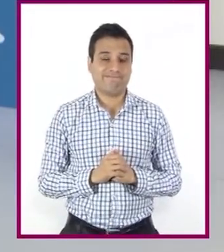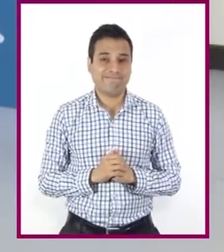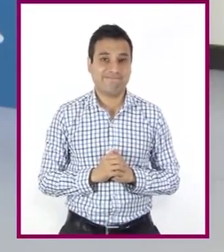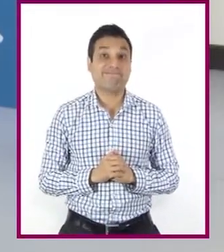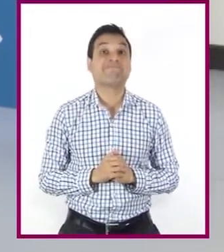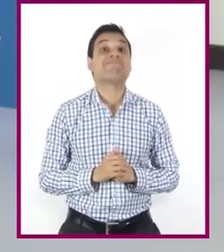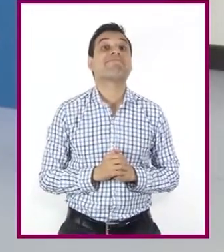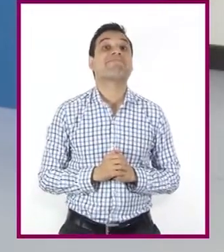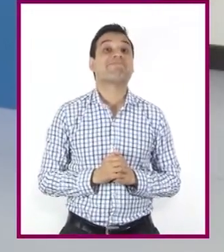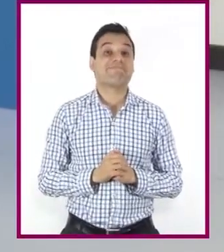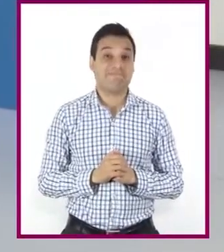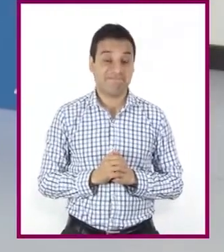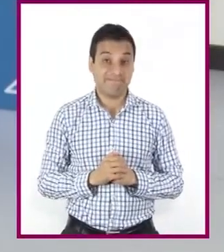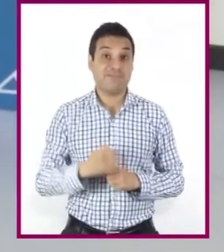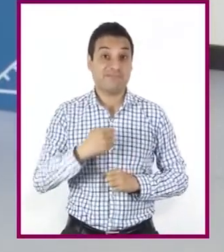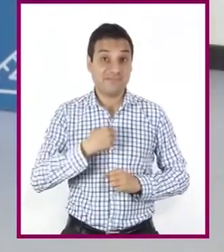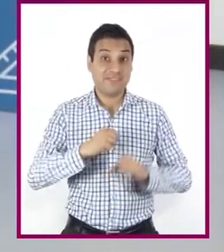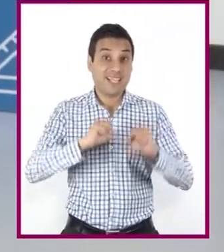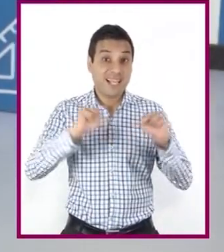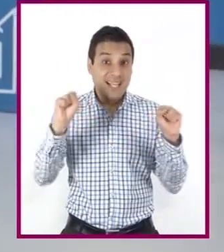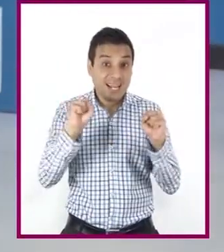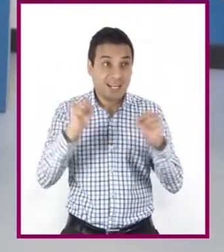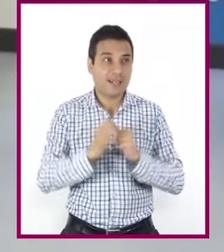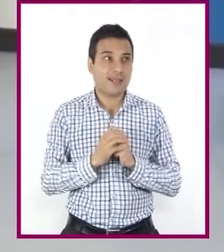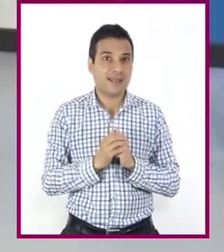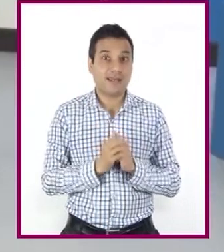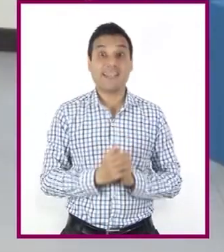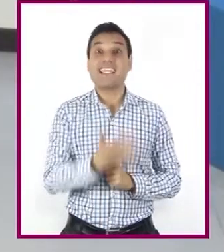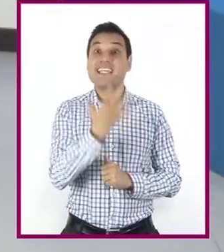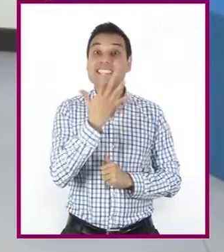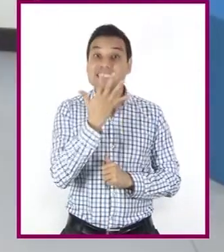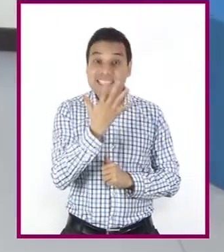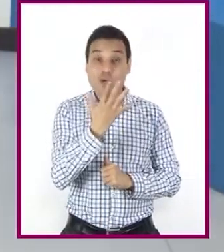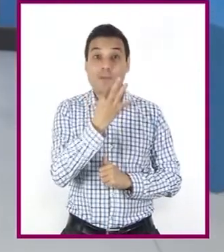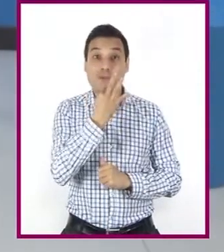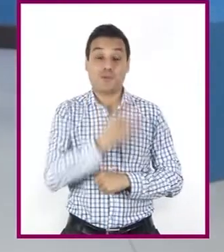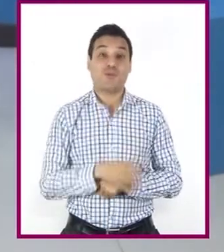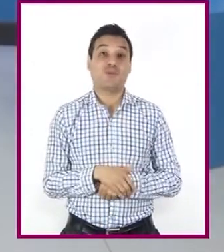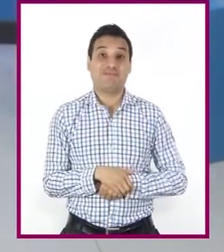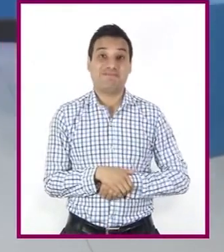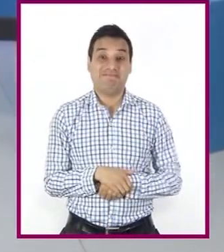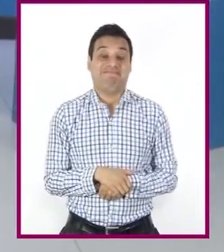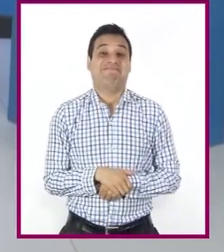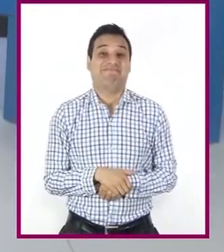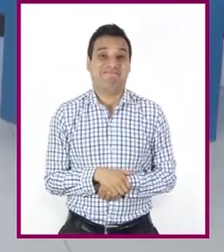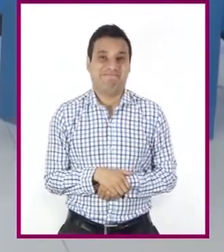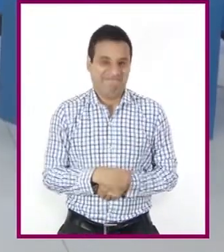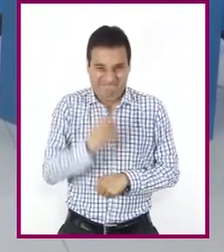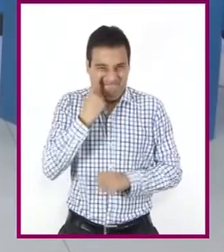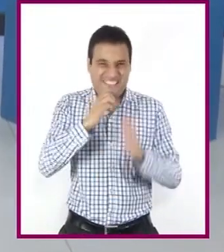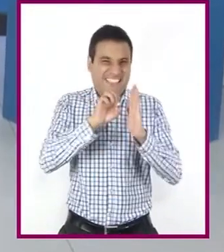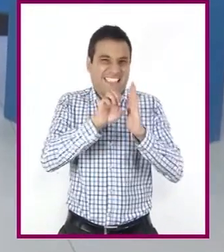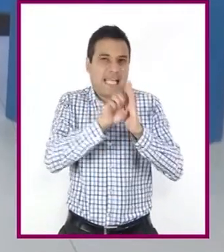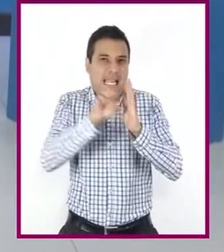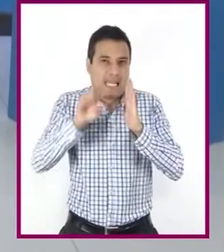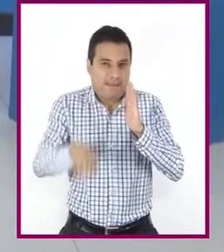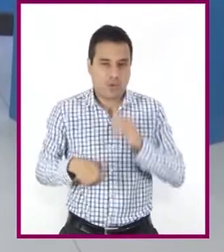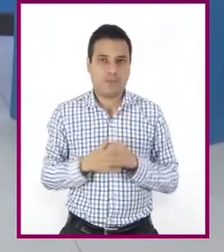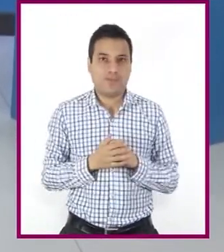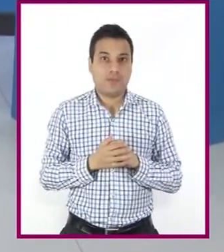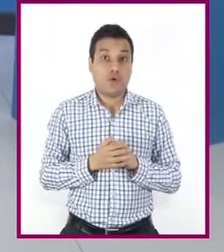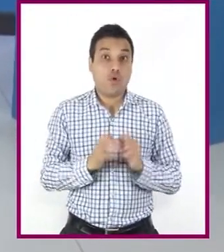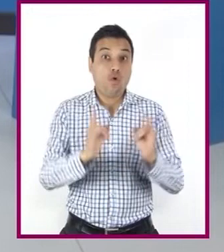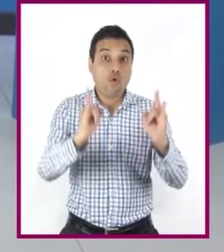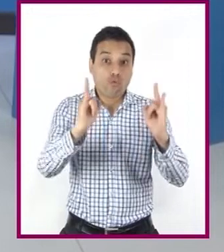Y esos metros los corrí en 5 minutos, profesor Alejandro. Ahora, si decidiera correr alrededor del campo de